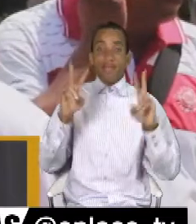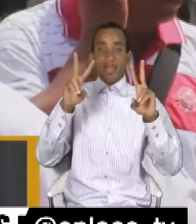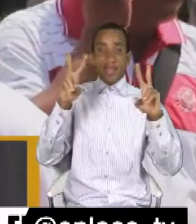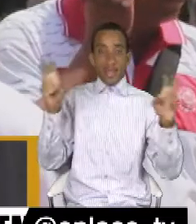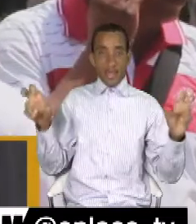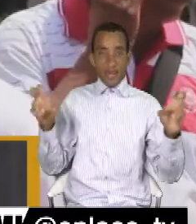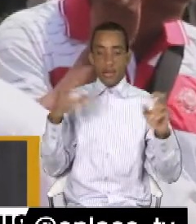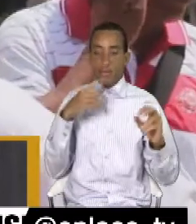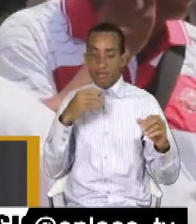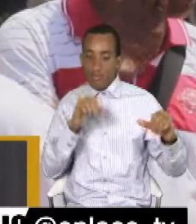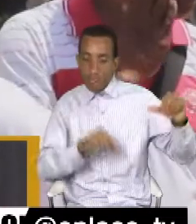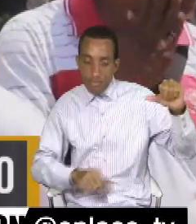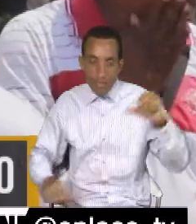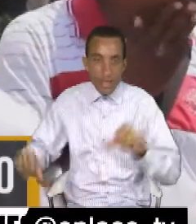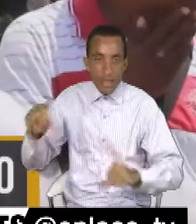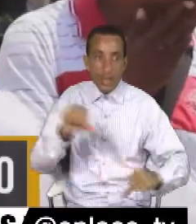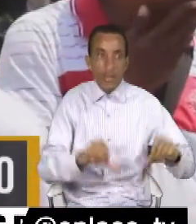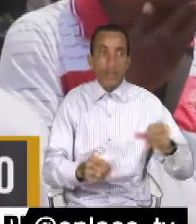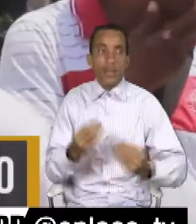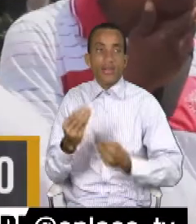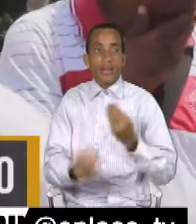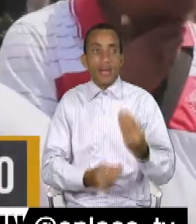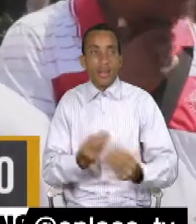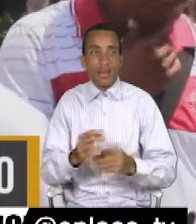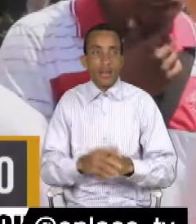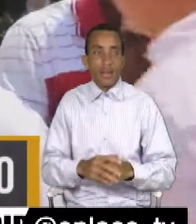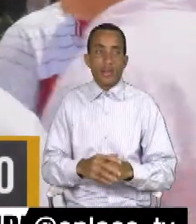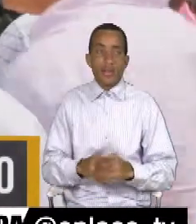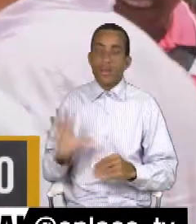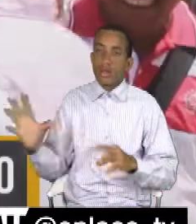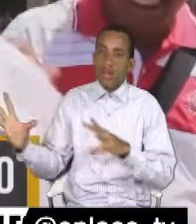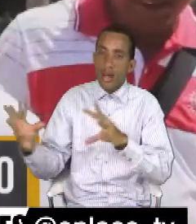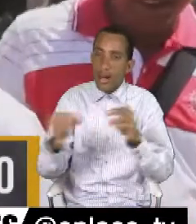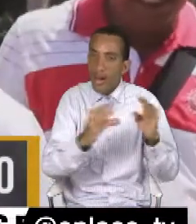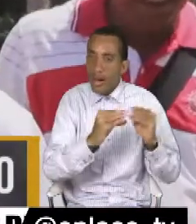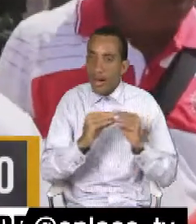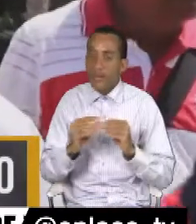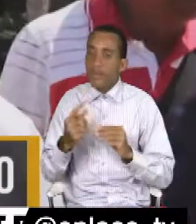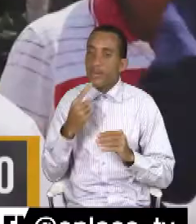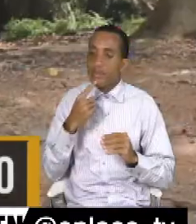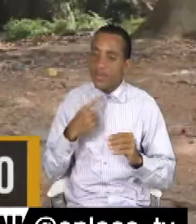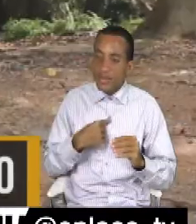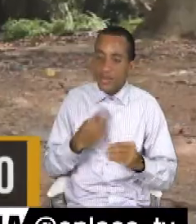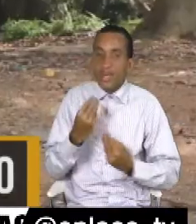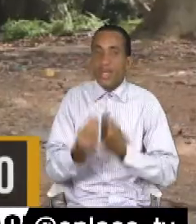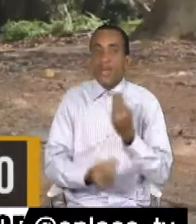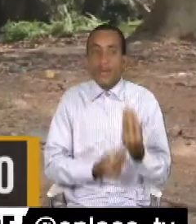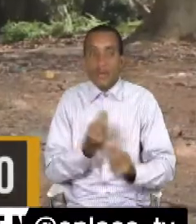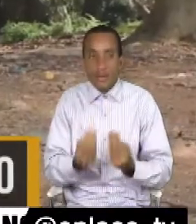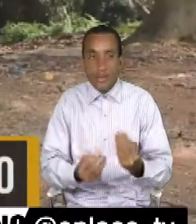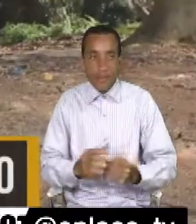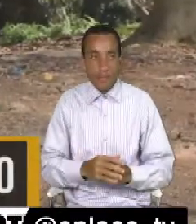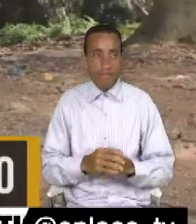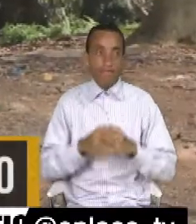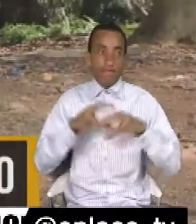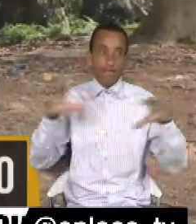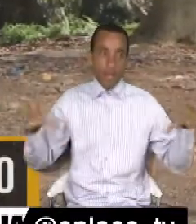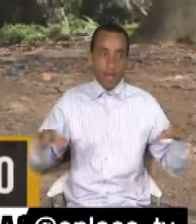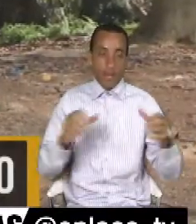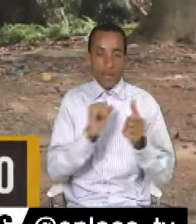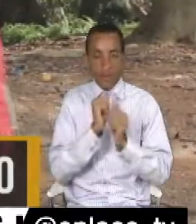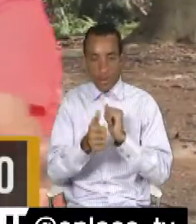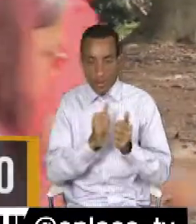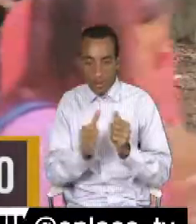mirando qué hace, escuchar también comentarios, que la gente nos diga qué se puede hacer. Actividades deportivas y culturales